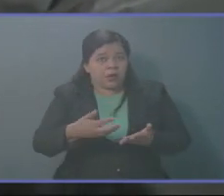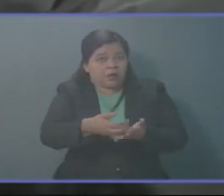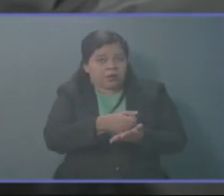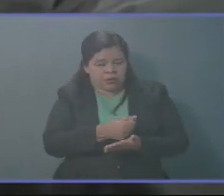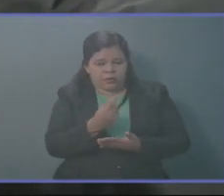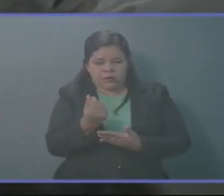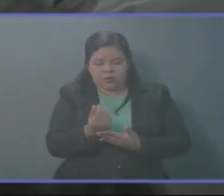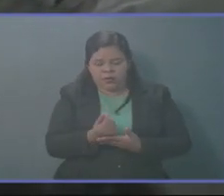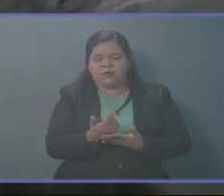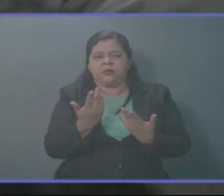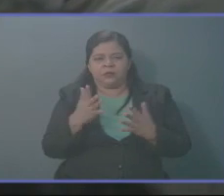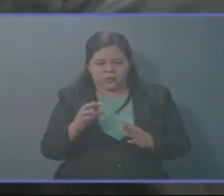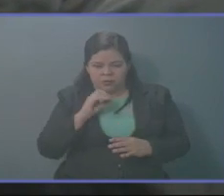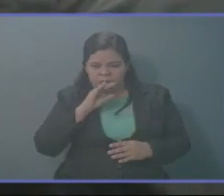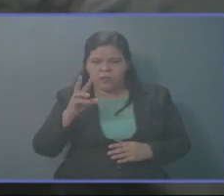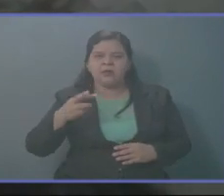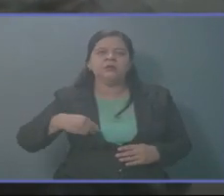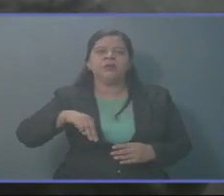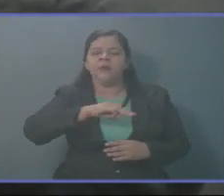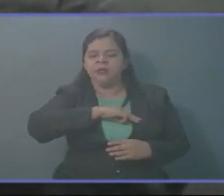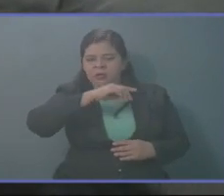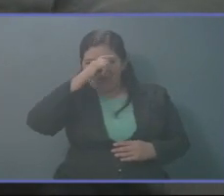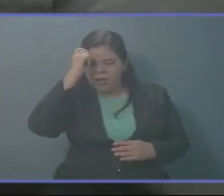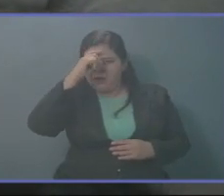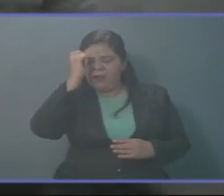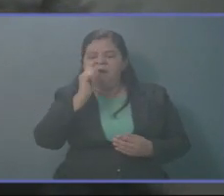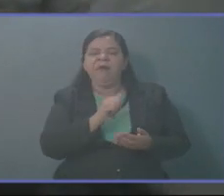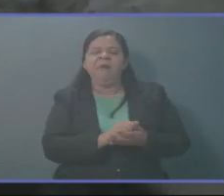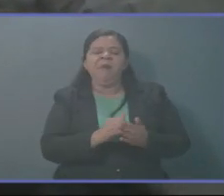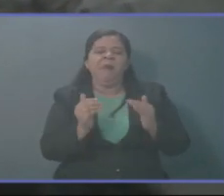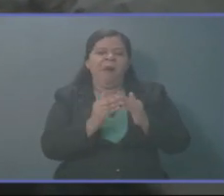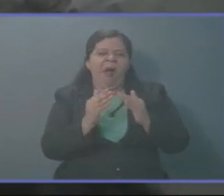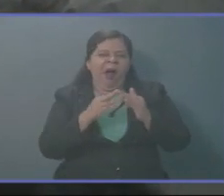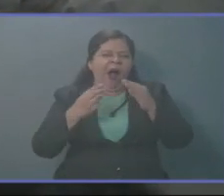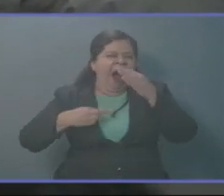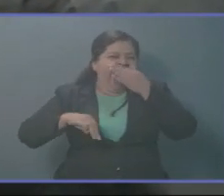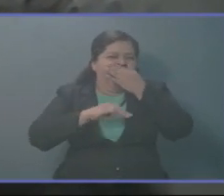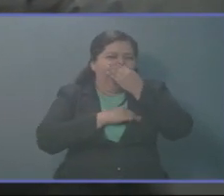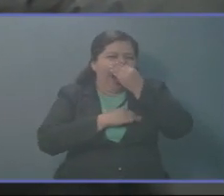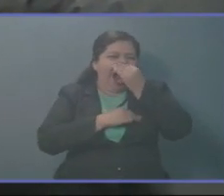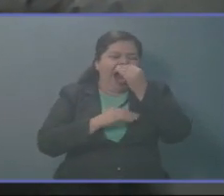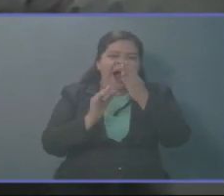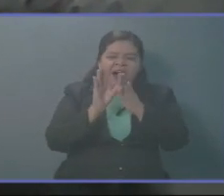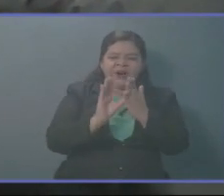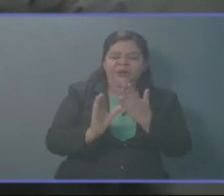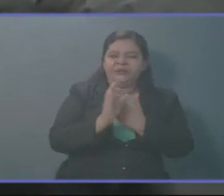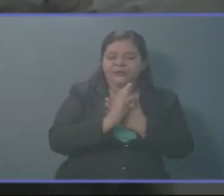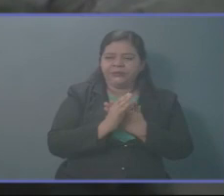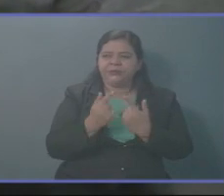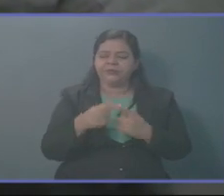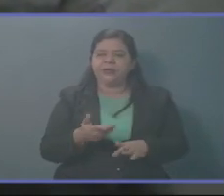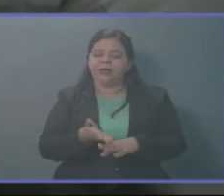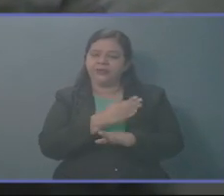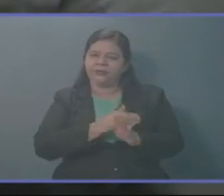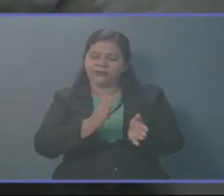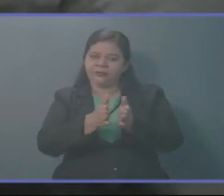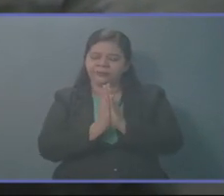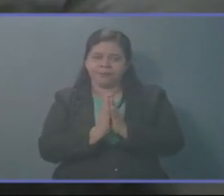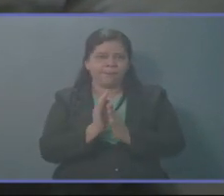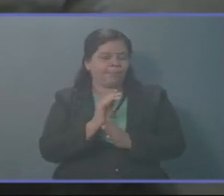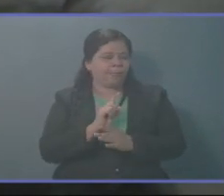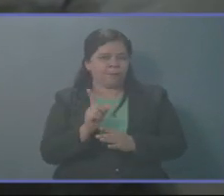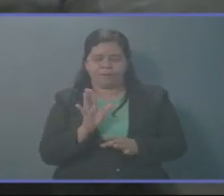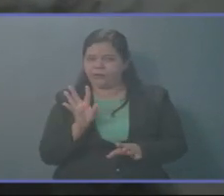recursos. Ya se dijo, el Ministerio de Trabajo, también está el Ministerio de Cultura, que en la petición inicial no